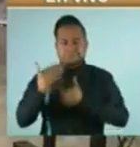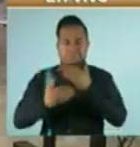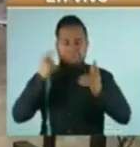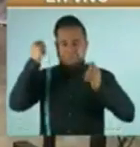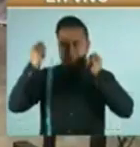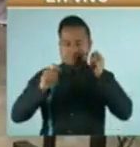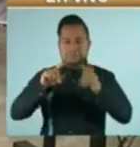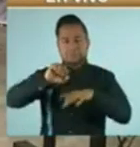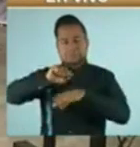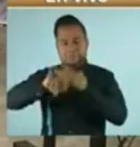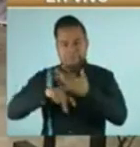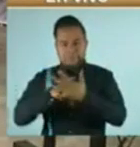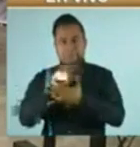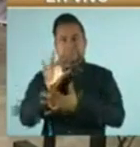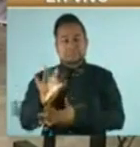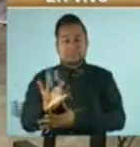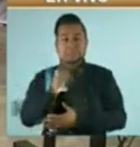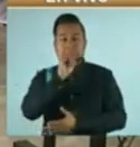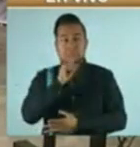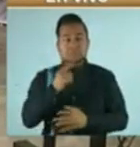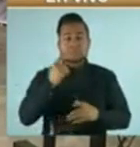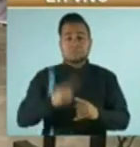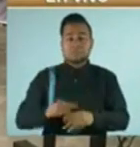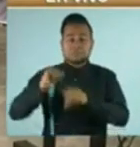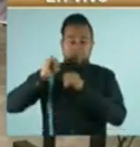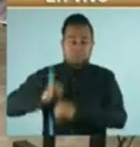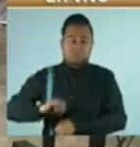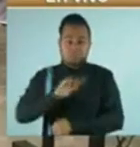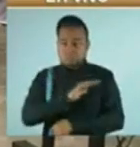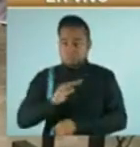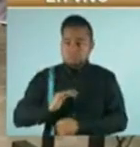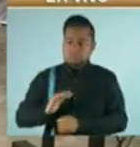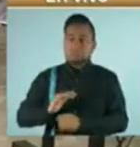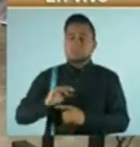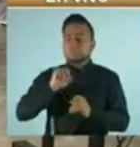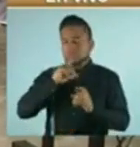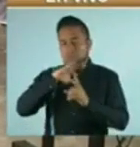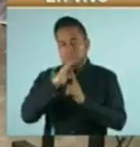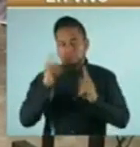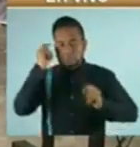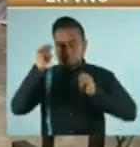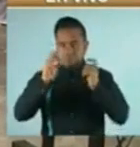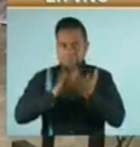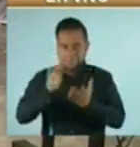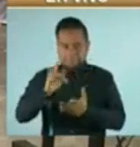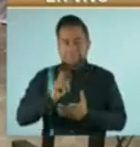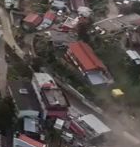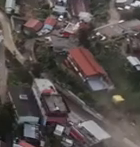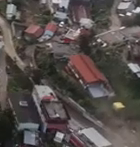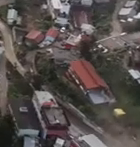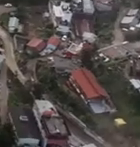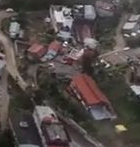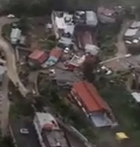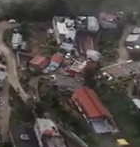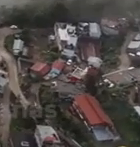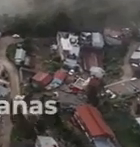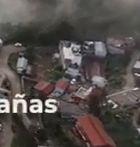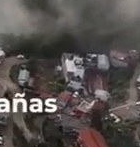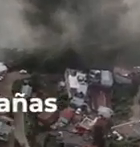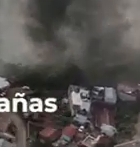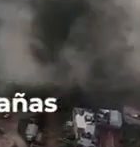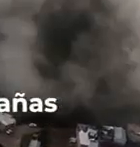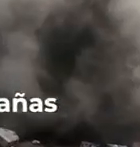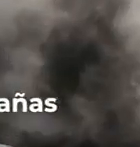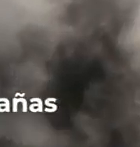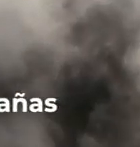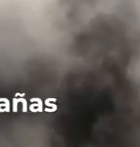José del Pacífico y claro, de nuestra autoridad municipal y de los comités de turismo. Muchas gracias. Bueno. Vive nuestras